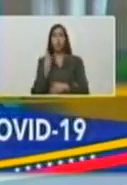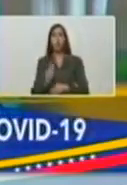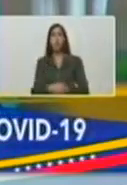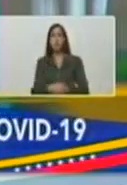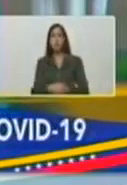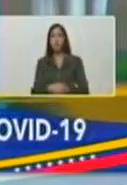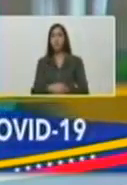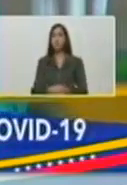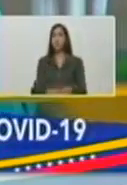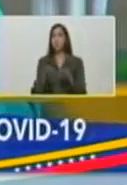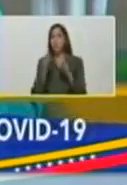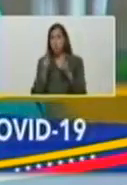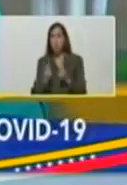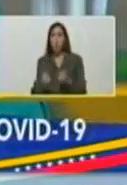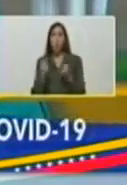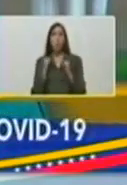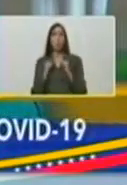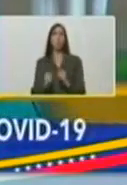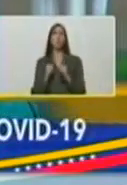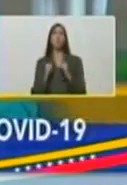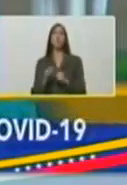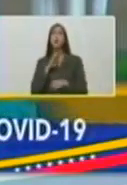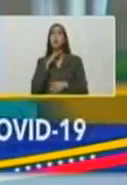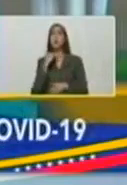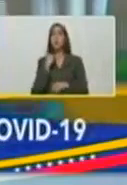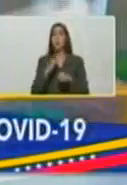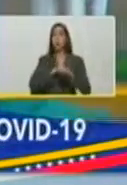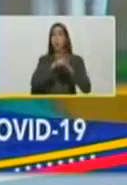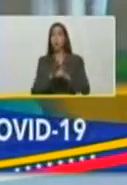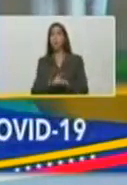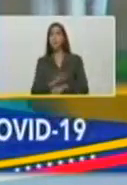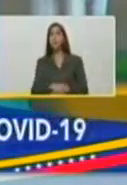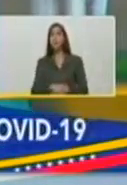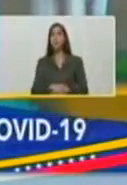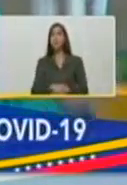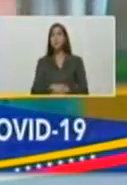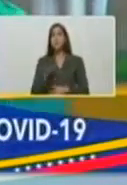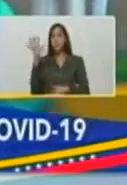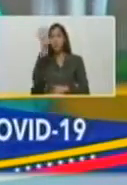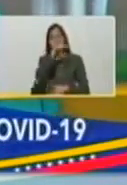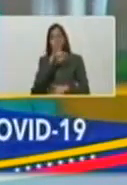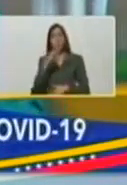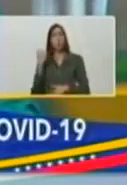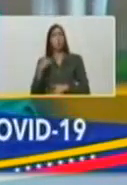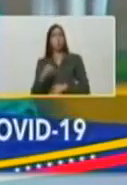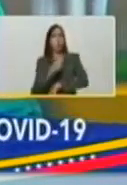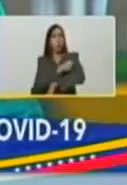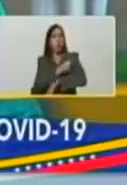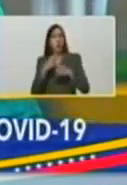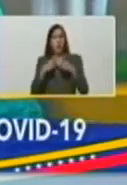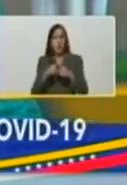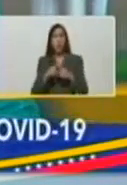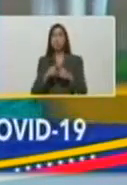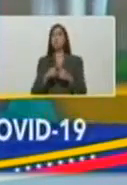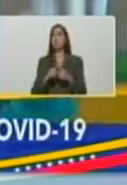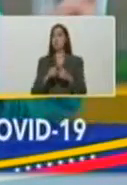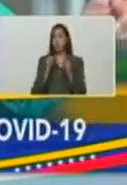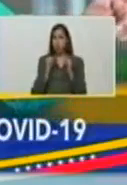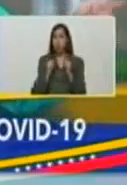los casos moderados y graves. Bueno, yo aprovecho para decir, en otros países del mundo ha habido vacunación, pero hay repunte, ¿verdad,